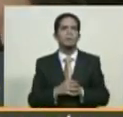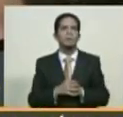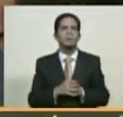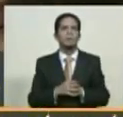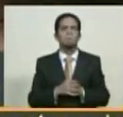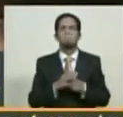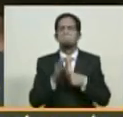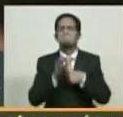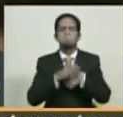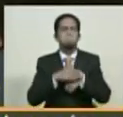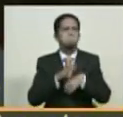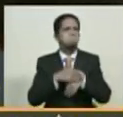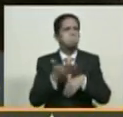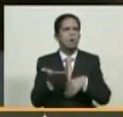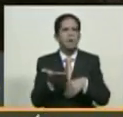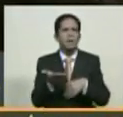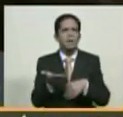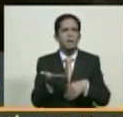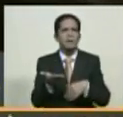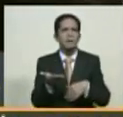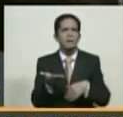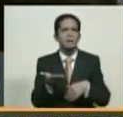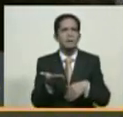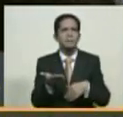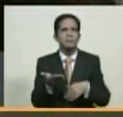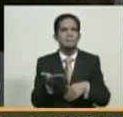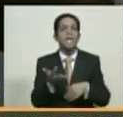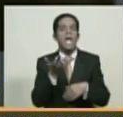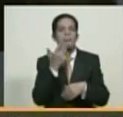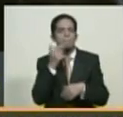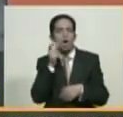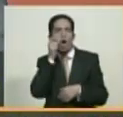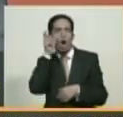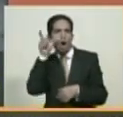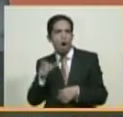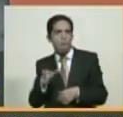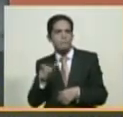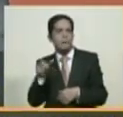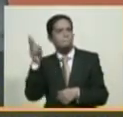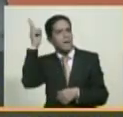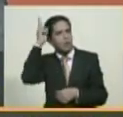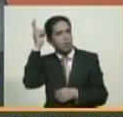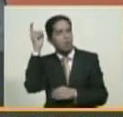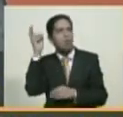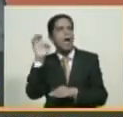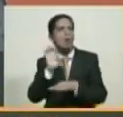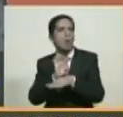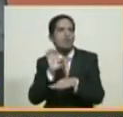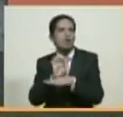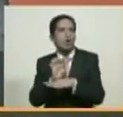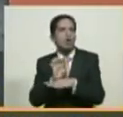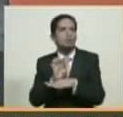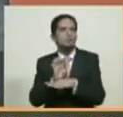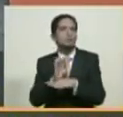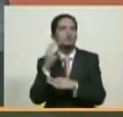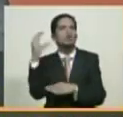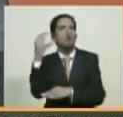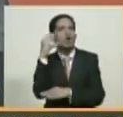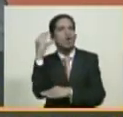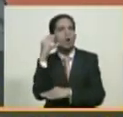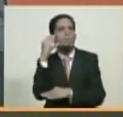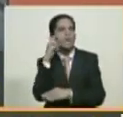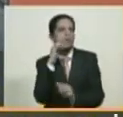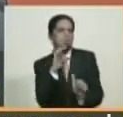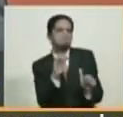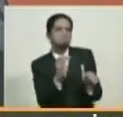¿Por qué? Para que así, cuando algún peruano o ecuatoriano o colombiano se encuentre o